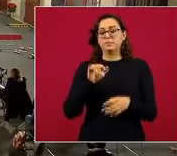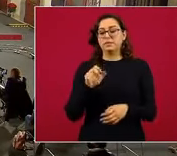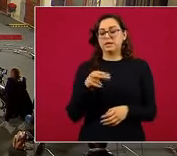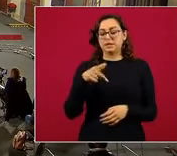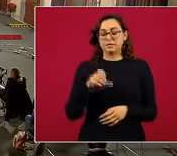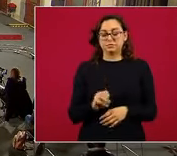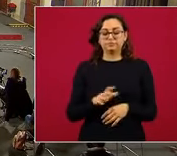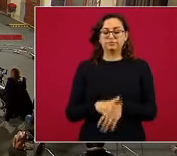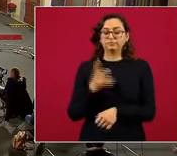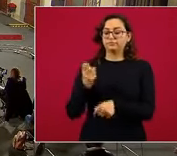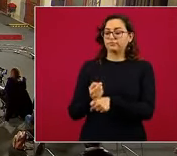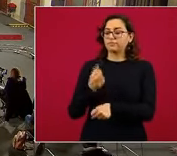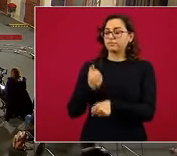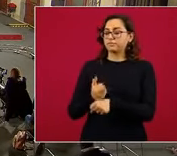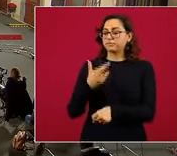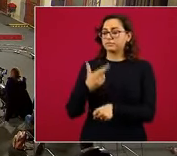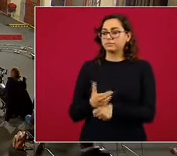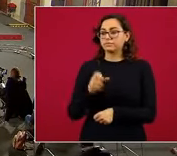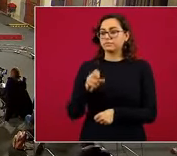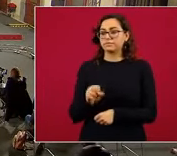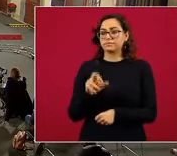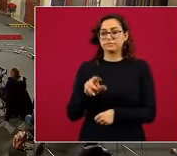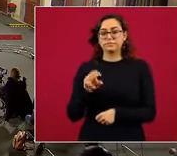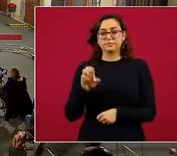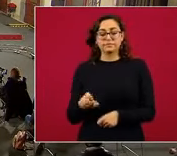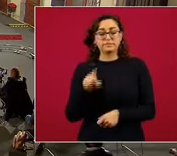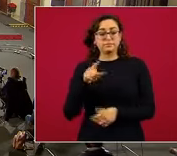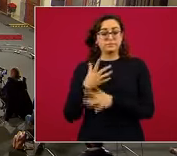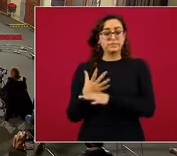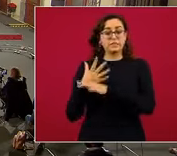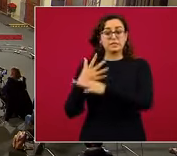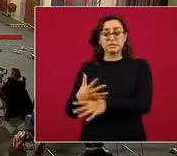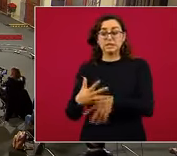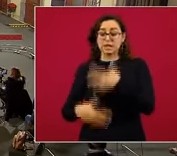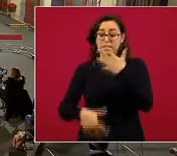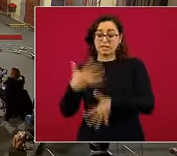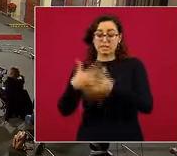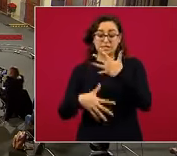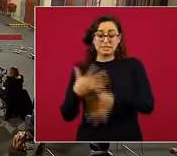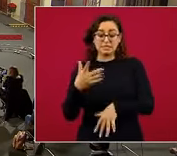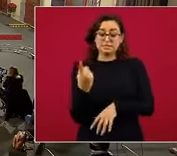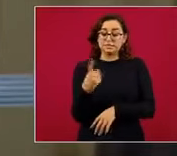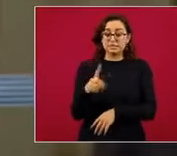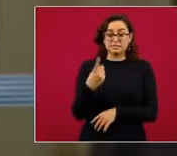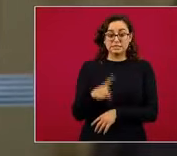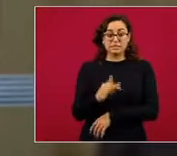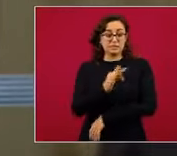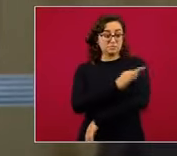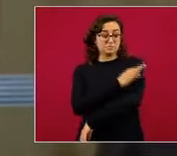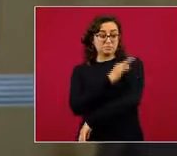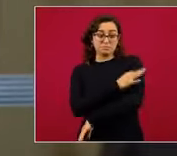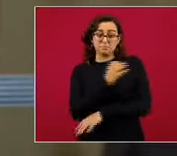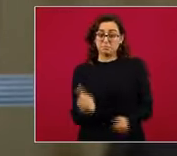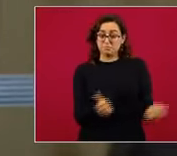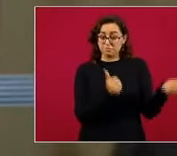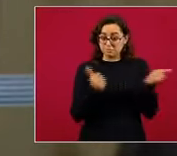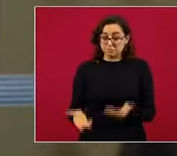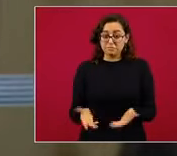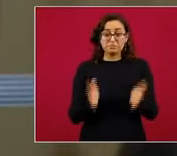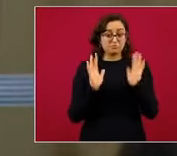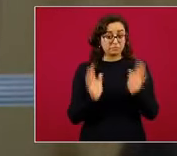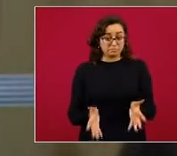Relaciones Exteriores aseguró que en la segunda quincena de diciembre ya se tendrían las vacunas en México. Preguntarle si esto